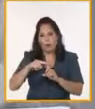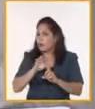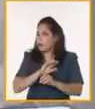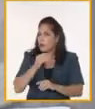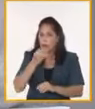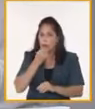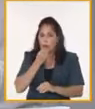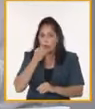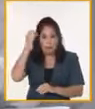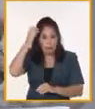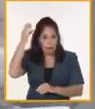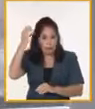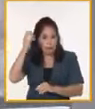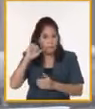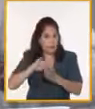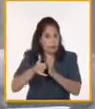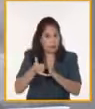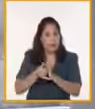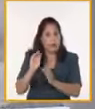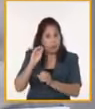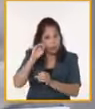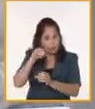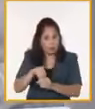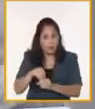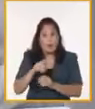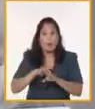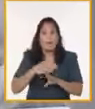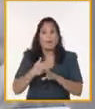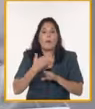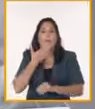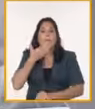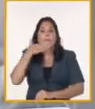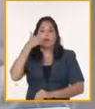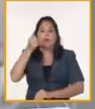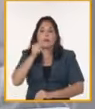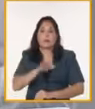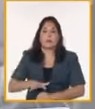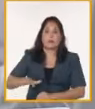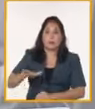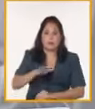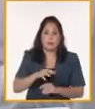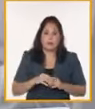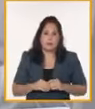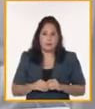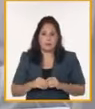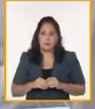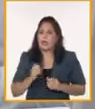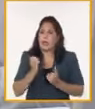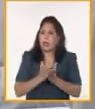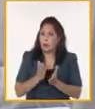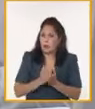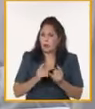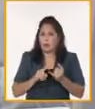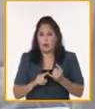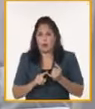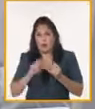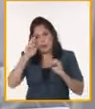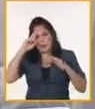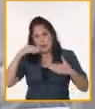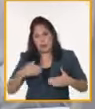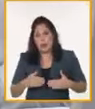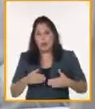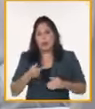presupuesto del Estado para tener también los beneficios sociales que el presupuesto del Estado financia la educación la salud los